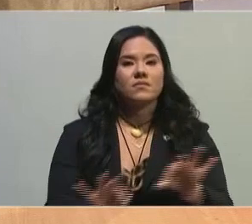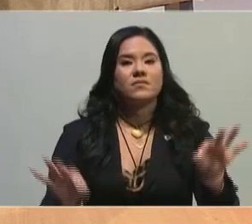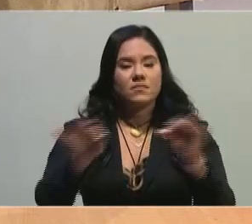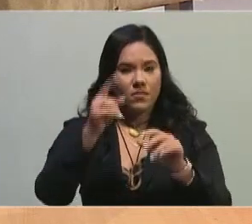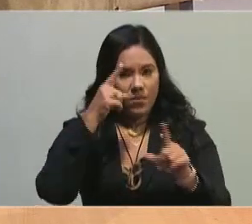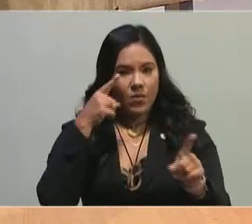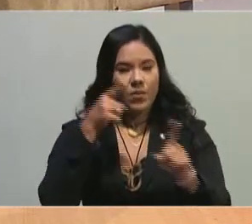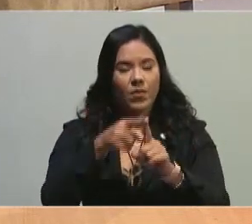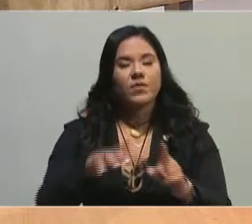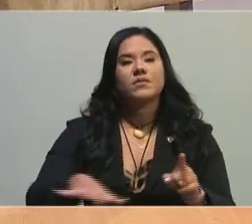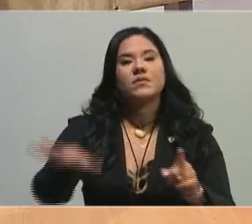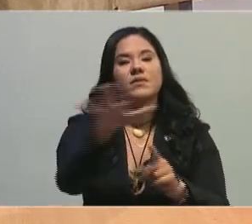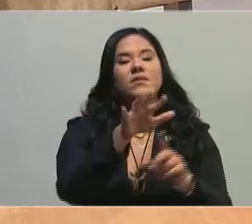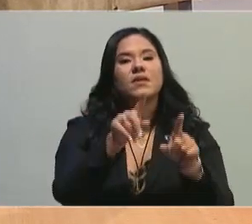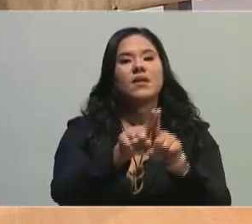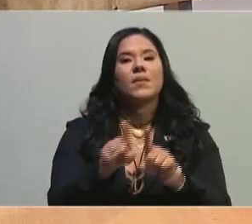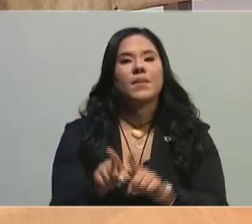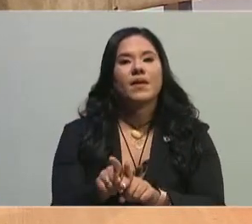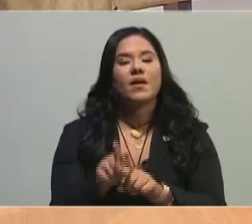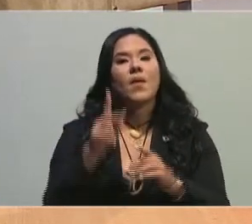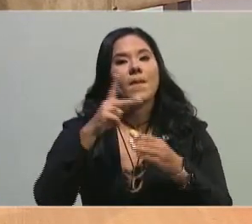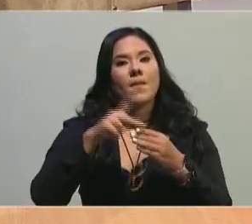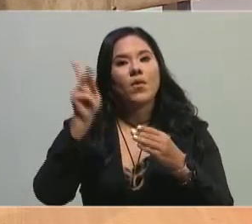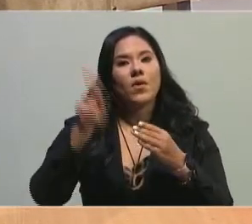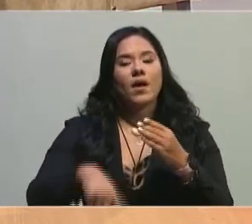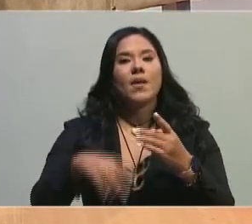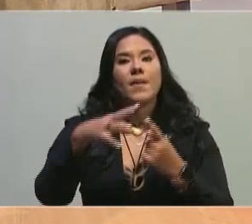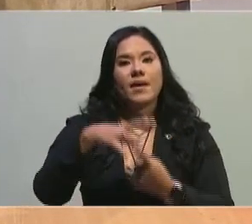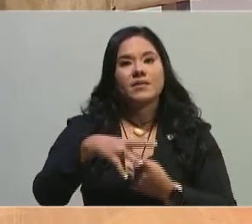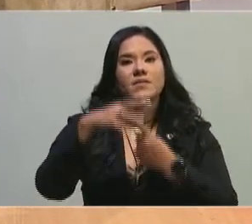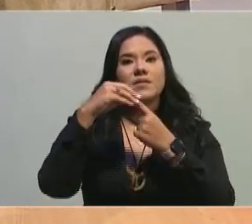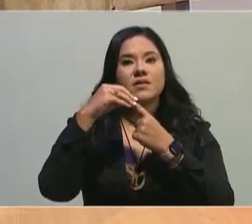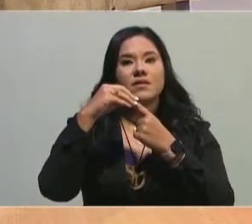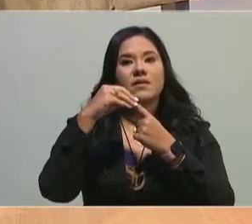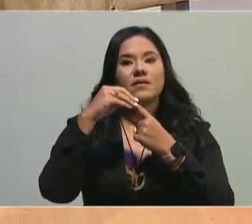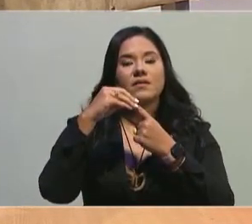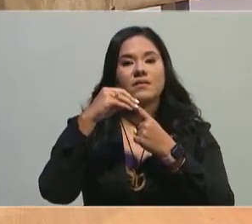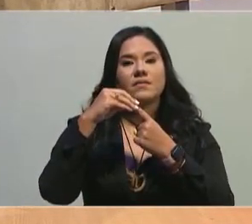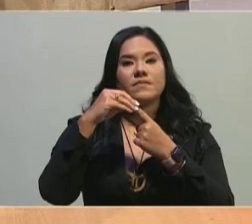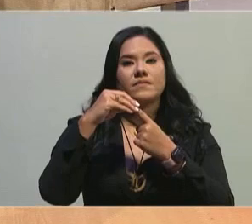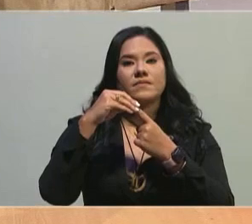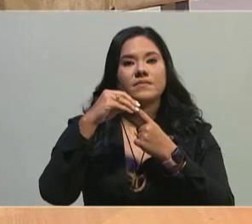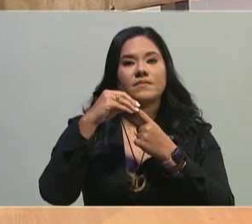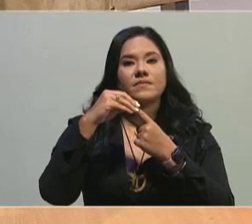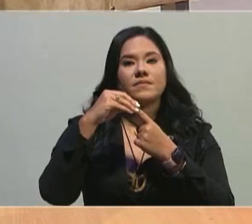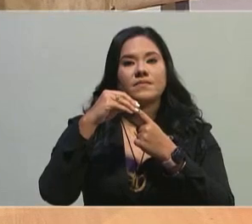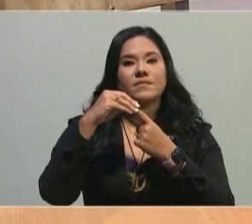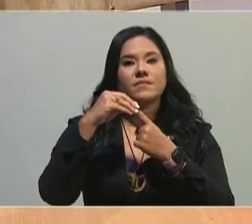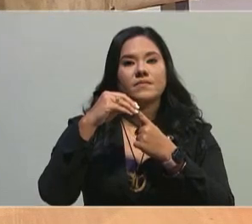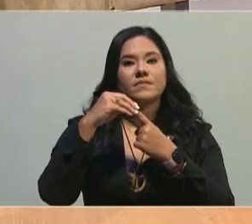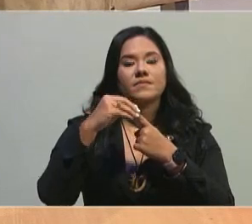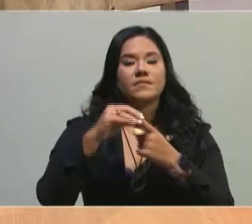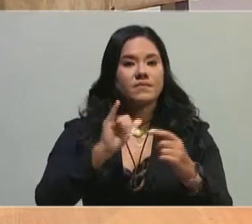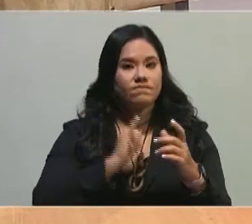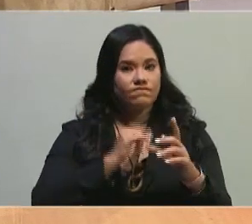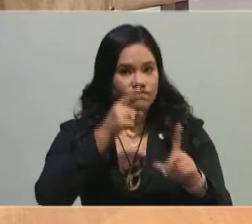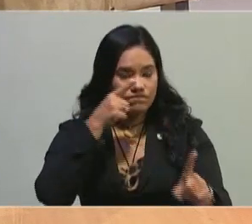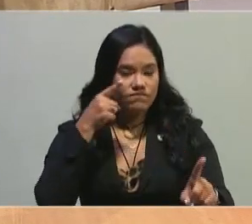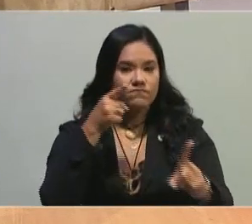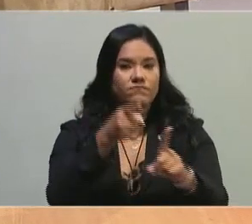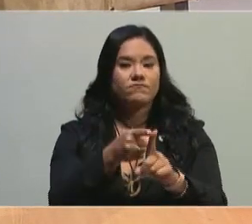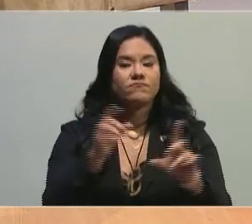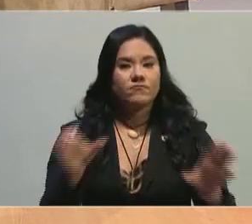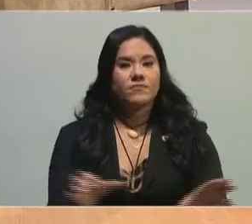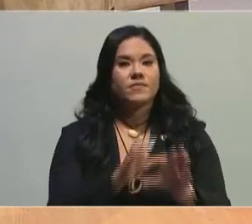producir pero también hay un programa muy especial y él es que yo eh le dedico más parte